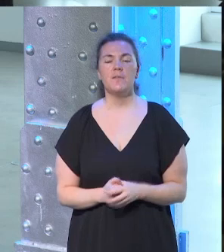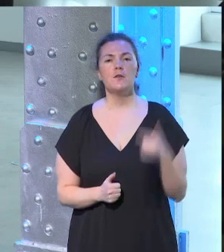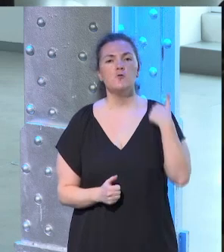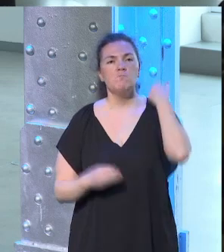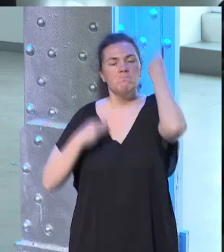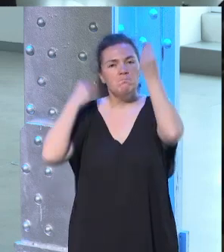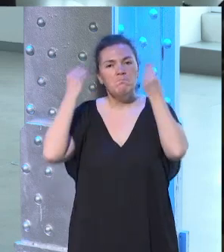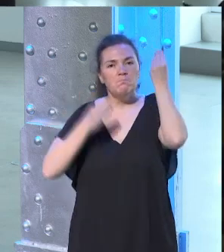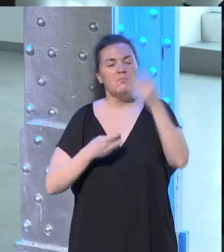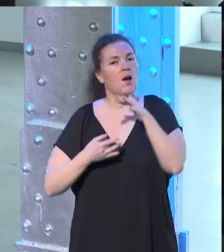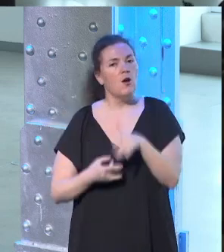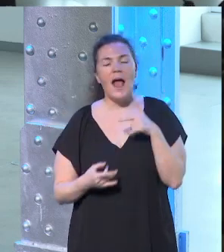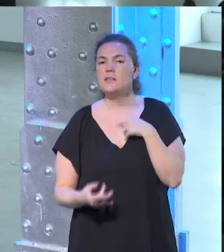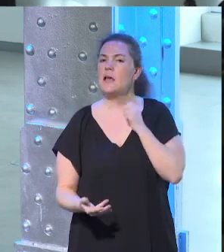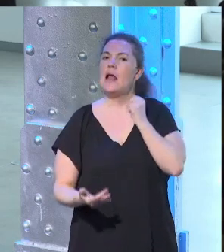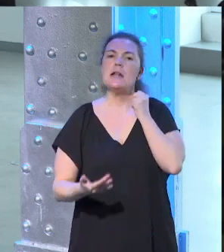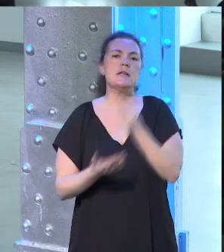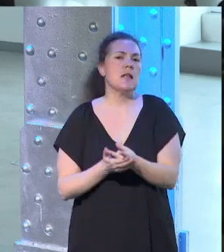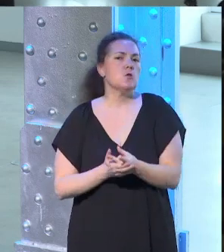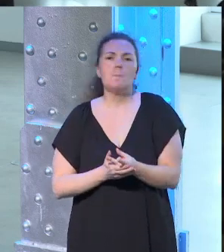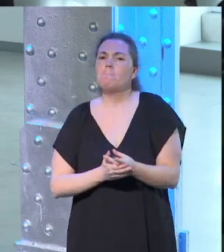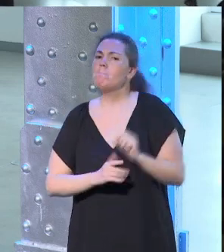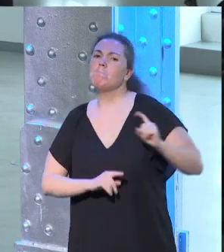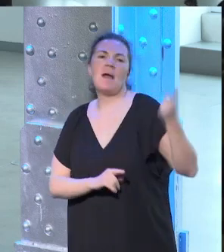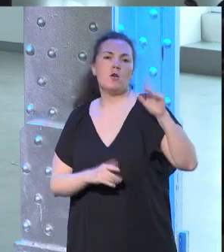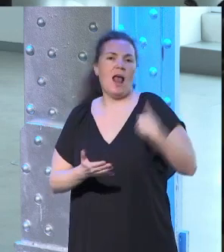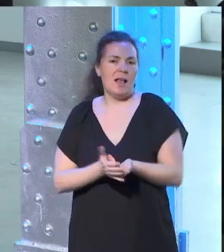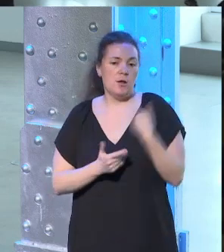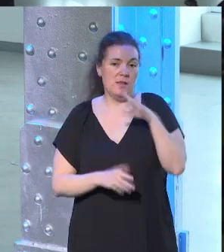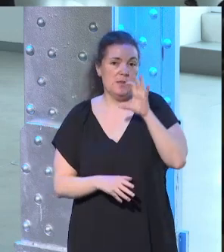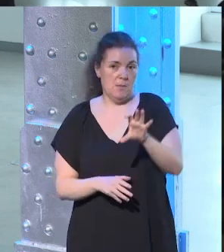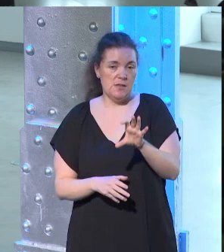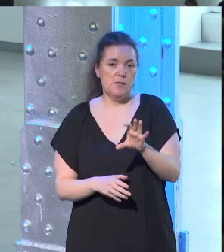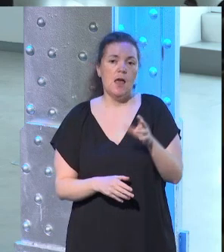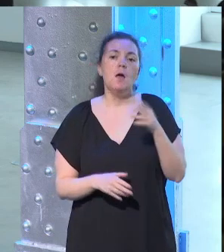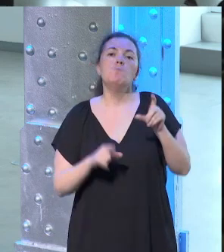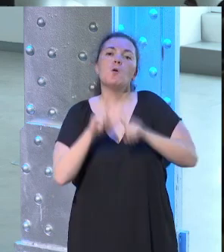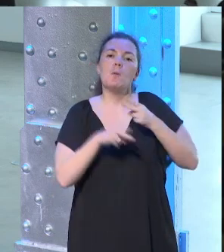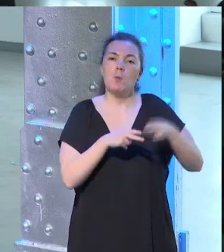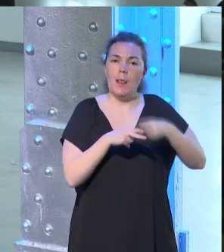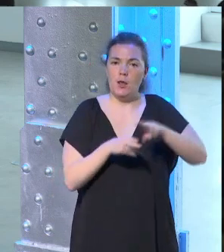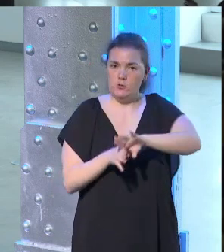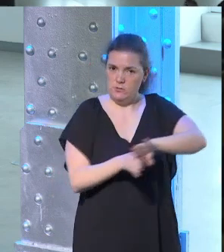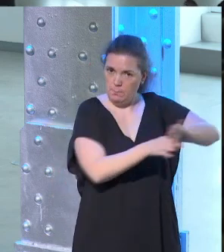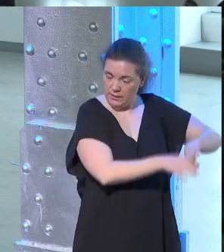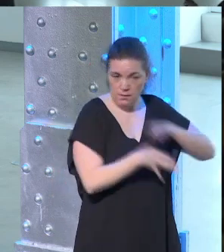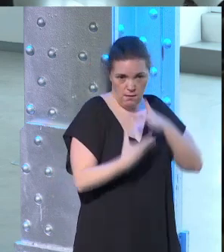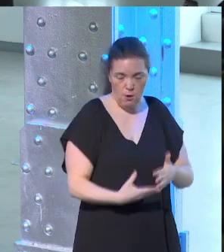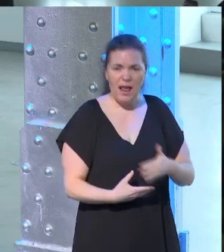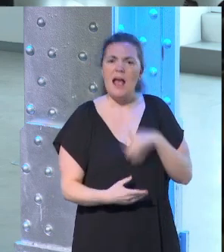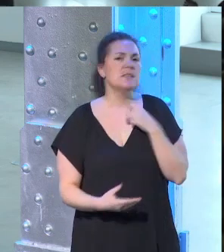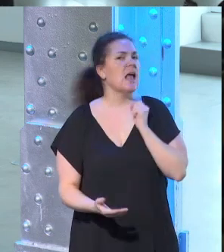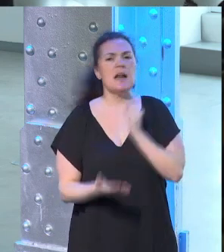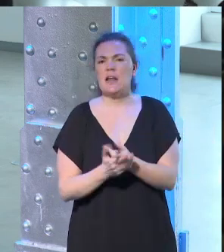Yo creo que estamos ante el mayor reto que tiene este país planteado, aparte de los problemas políticos que están hoy en día. El mayor